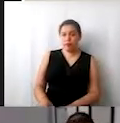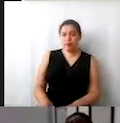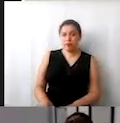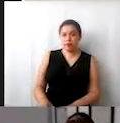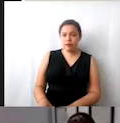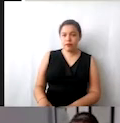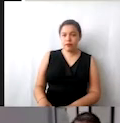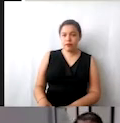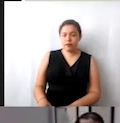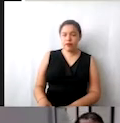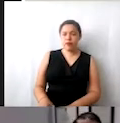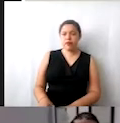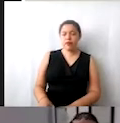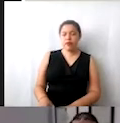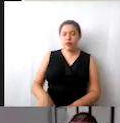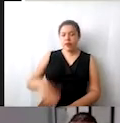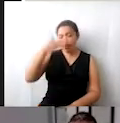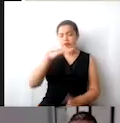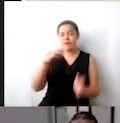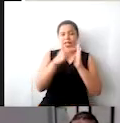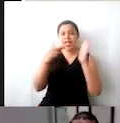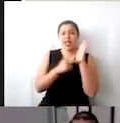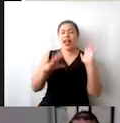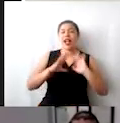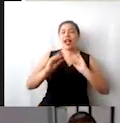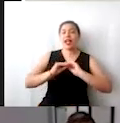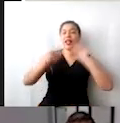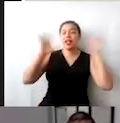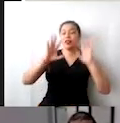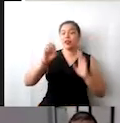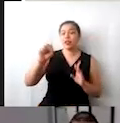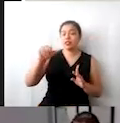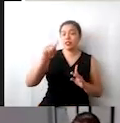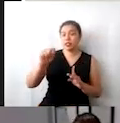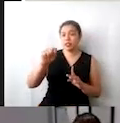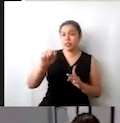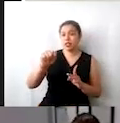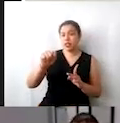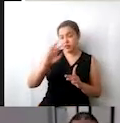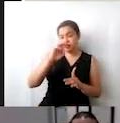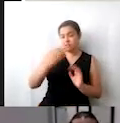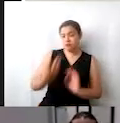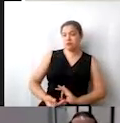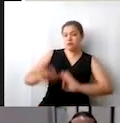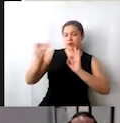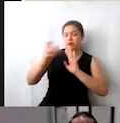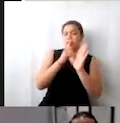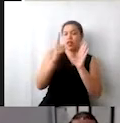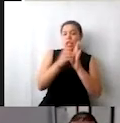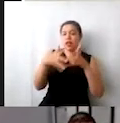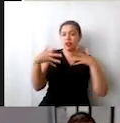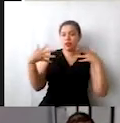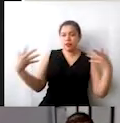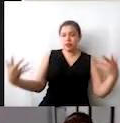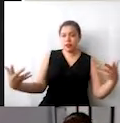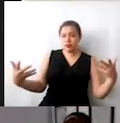Ya sabemos que las reglas aclaran que es frente al SAT, pero de entrada la ley es muy amplia. Ahora,